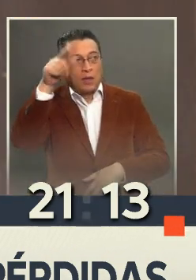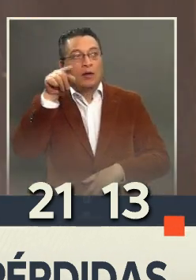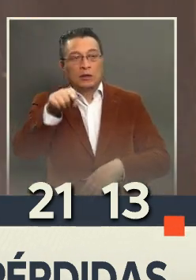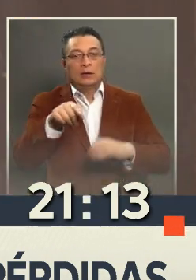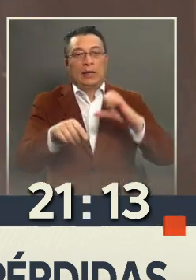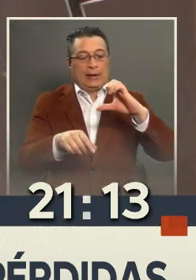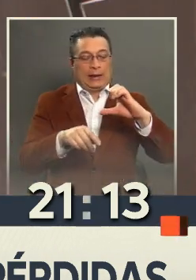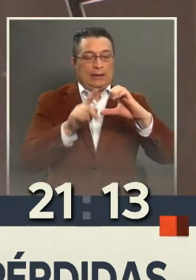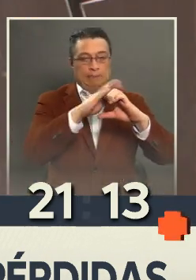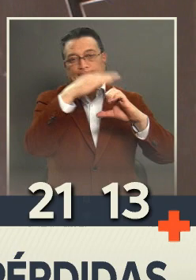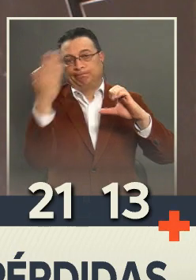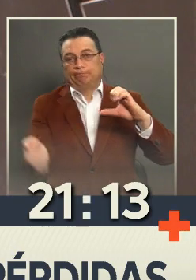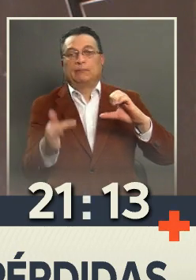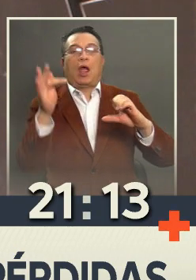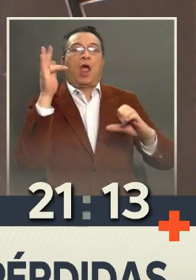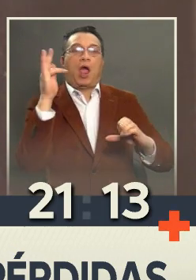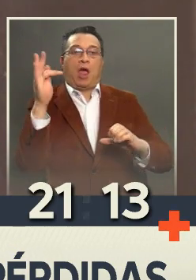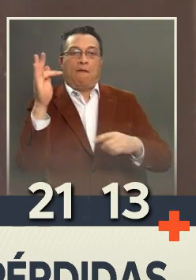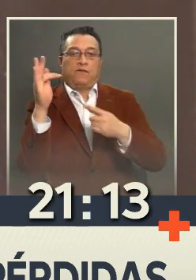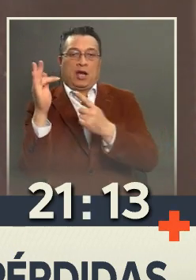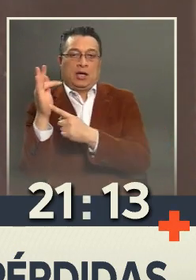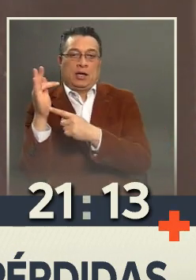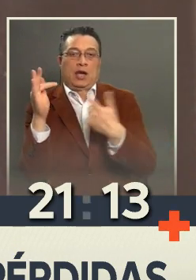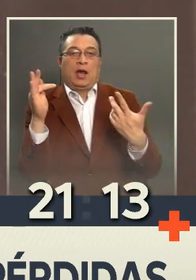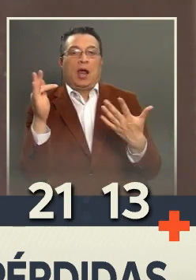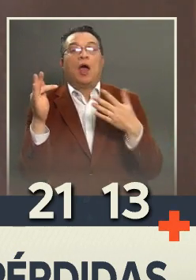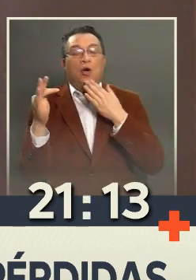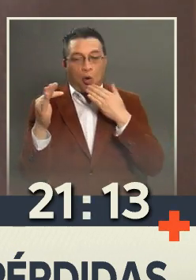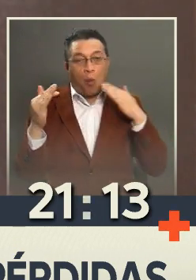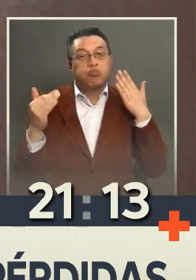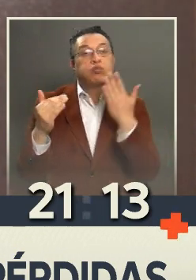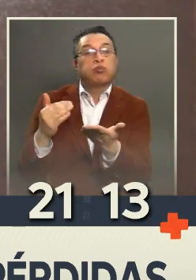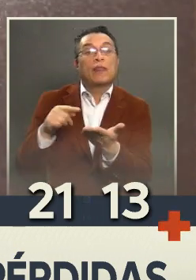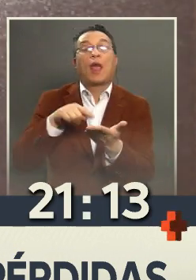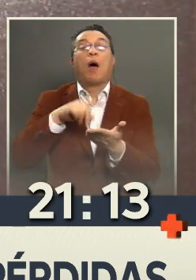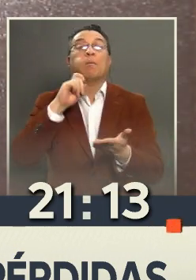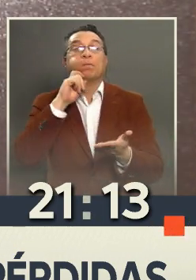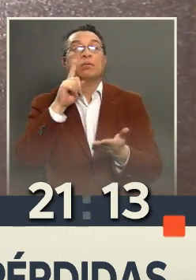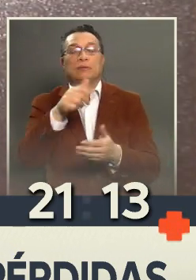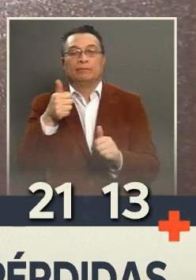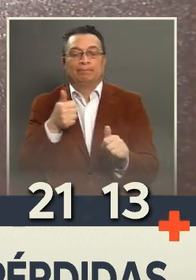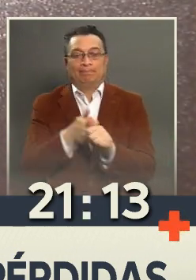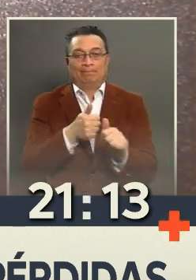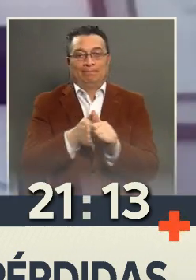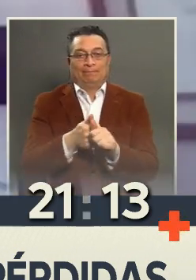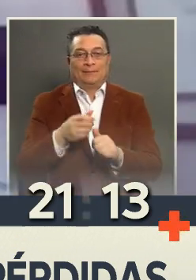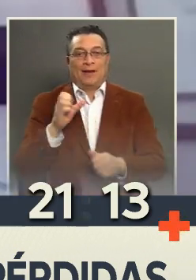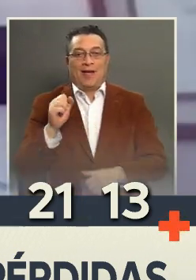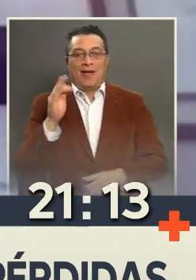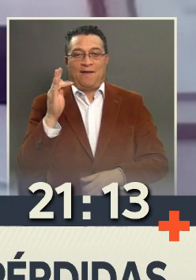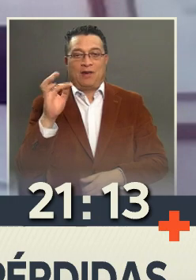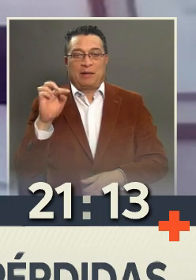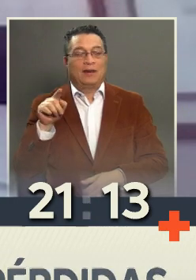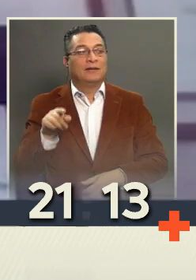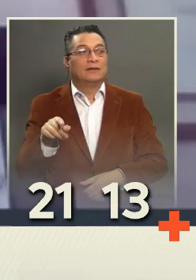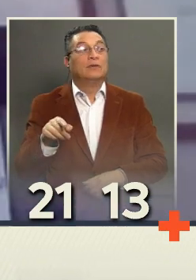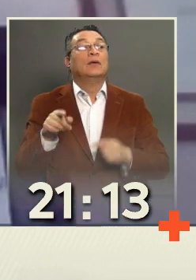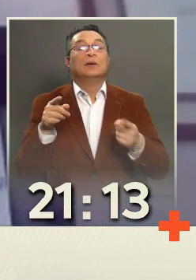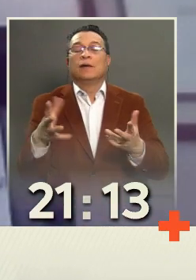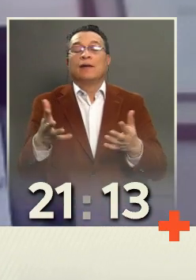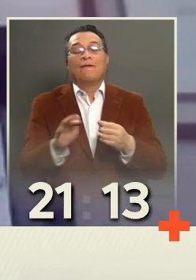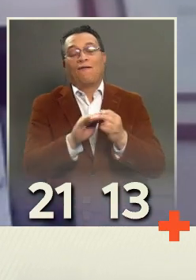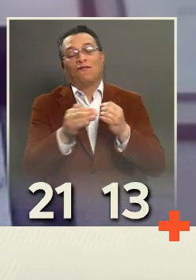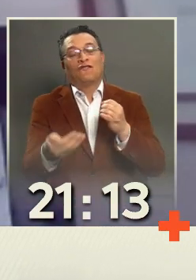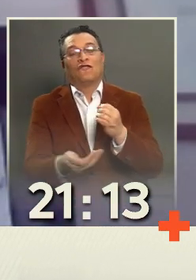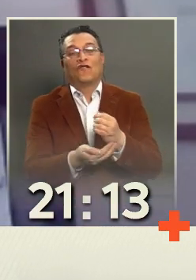F en el sistema de pensiones. Esta vez la propuesta la hizo el Gremio de los Asesores Previsionales. Es un fondo